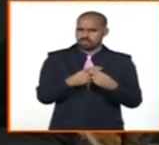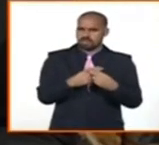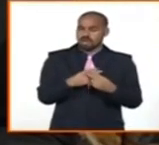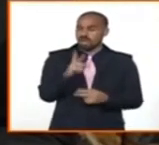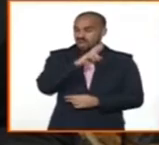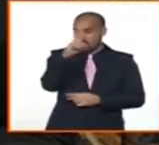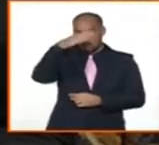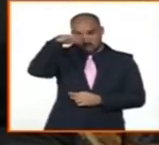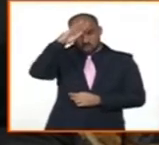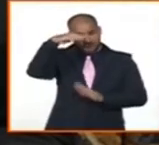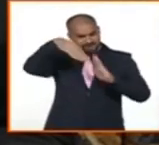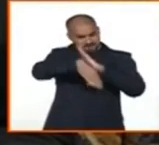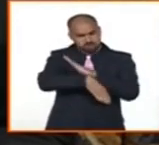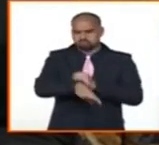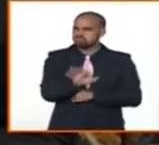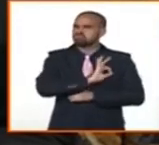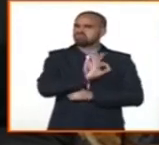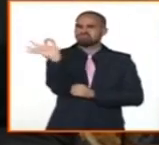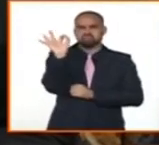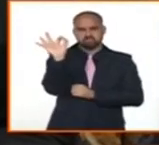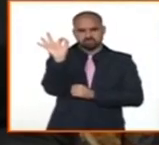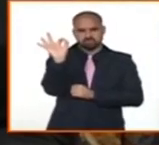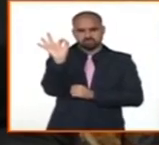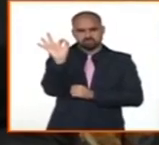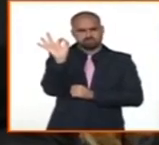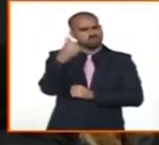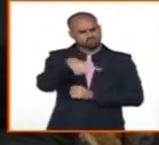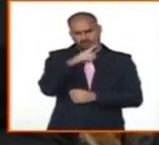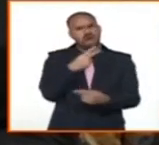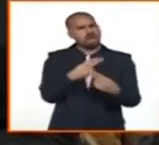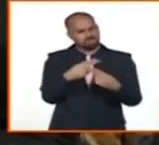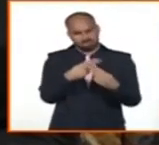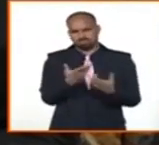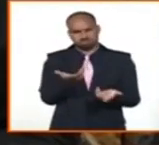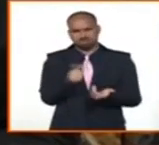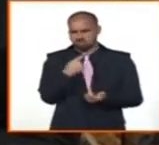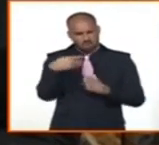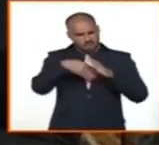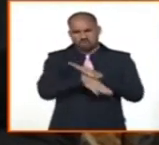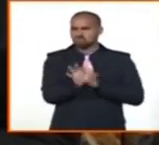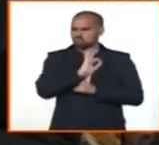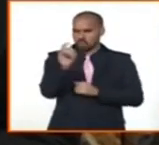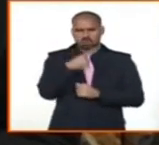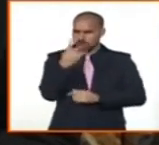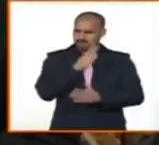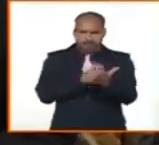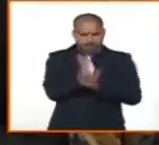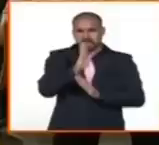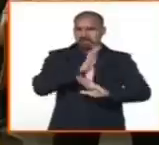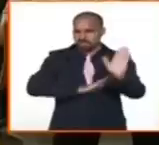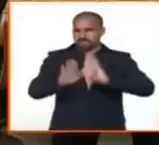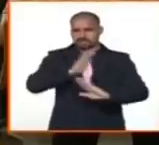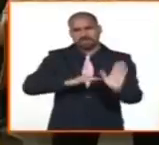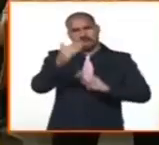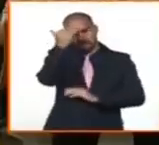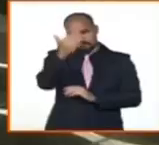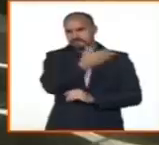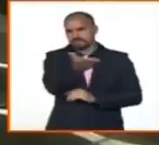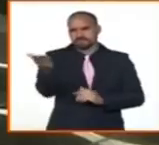va a claudicar nunca. Tengan esa certeza y nos vamos a seguir defendiendo entre todos. Muchas gracias.